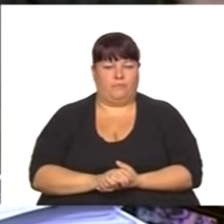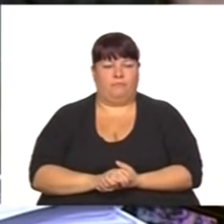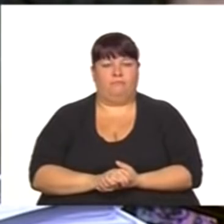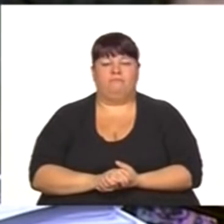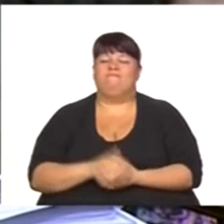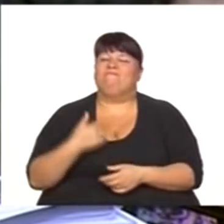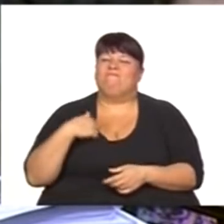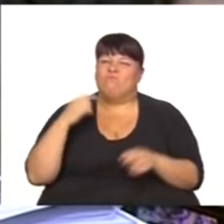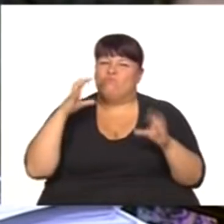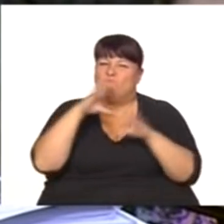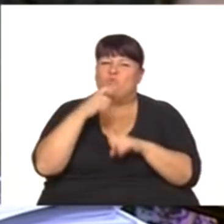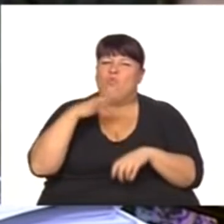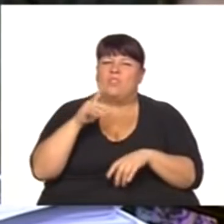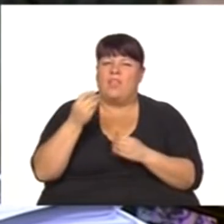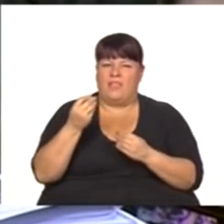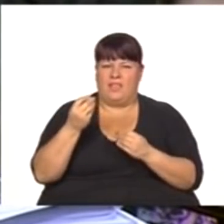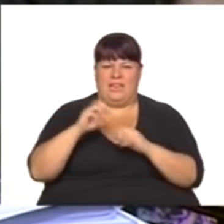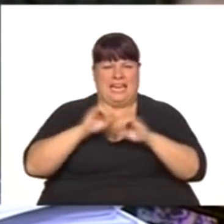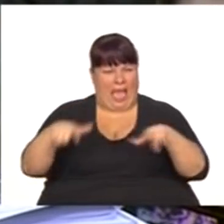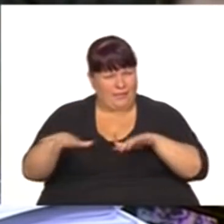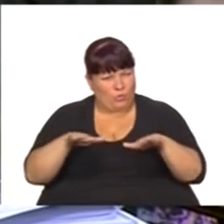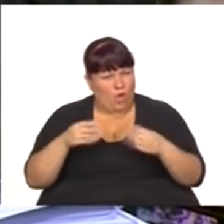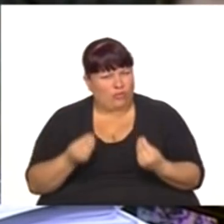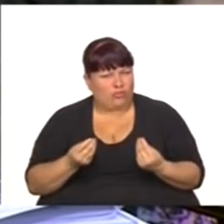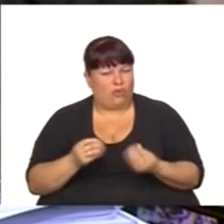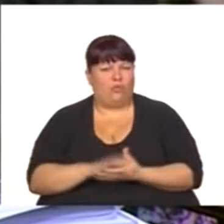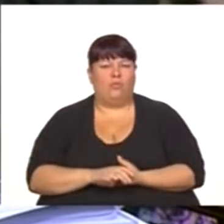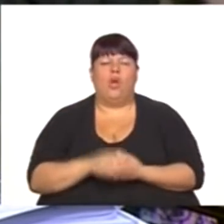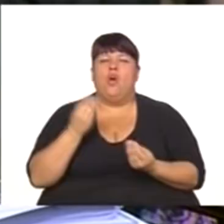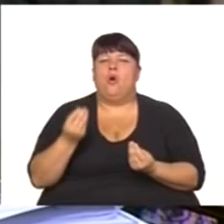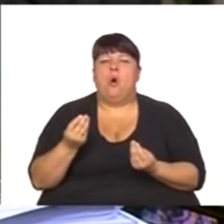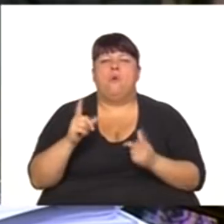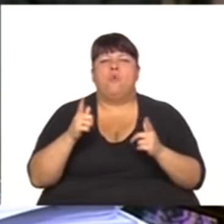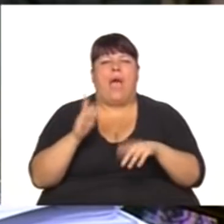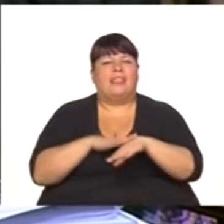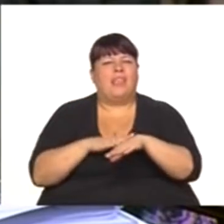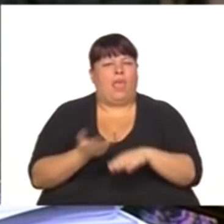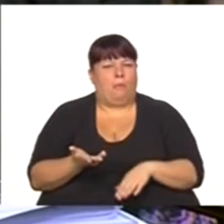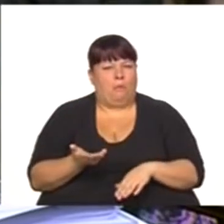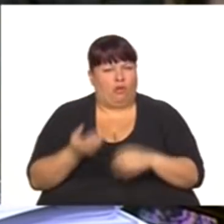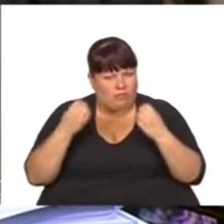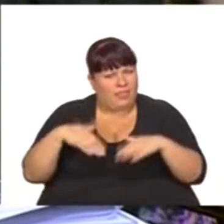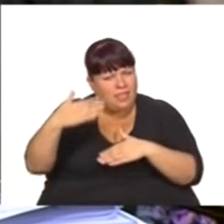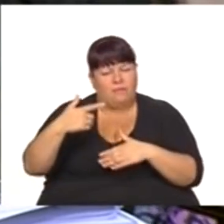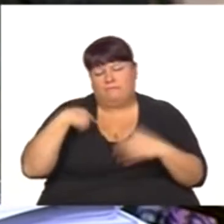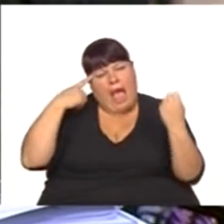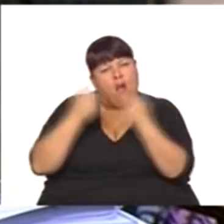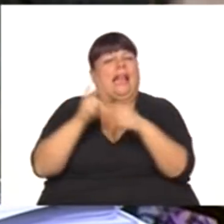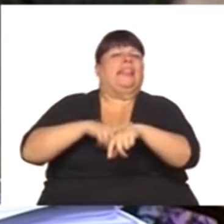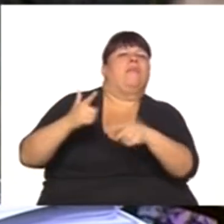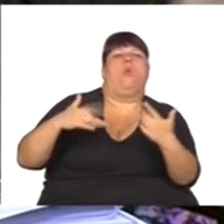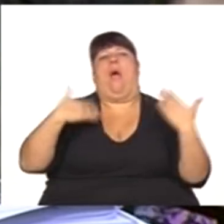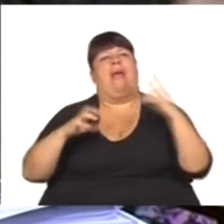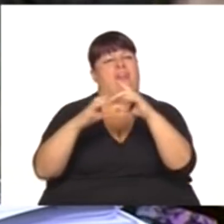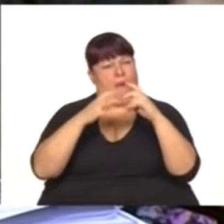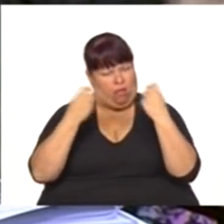No entendemos frente a la gravedad de la situación cómo es que no tenemos más tiempo. No compartimos que no hay tiempo